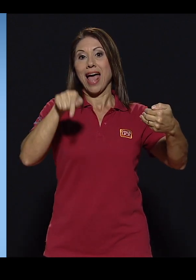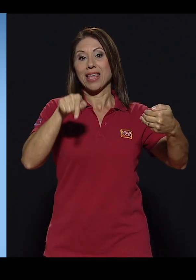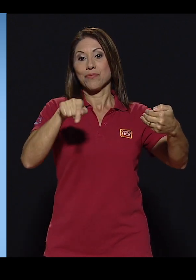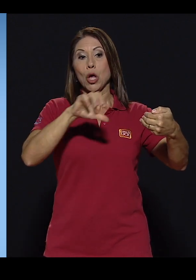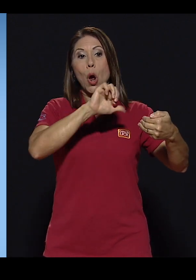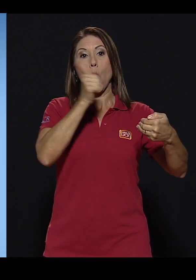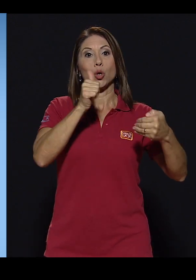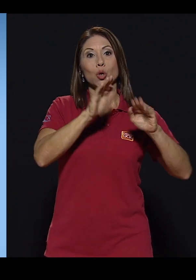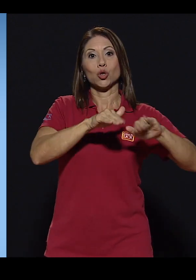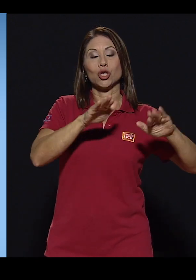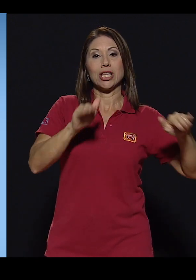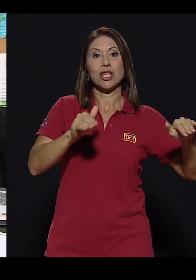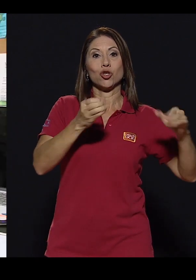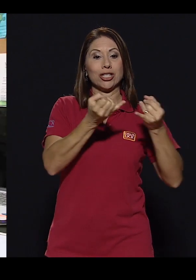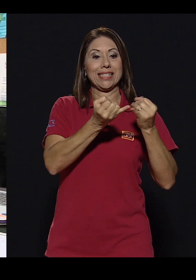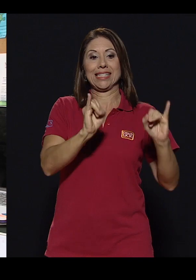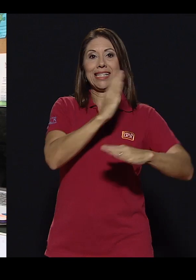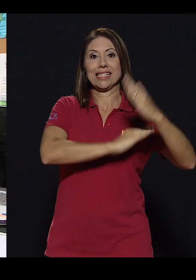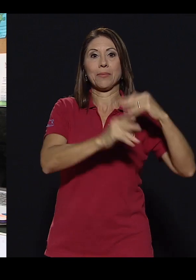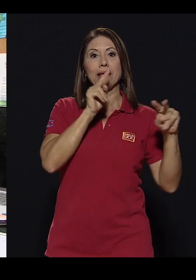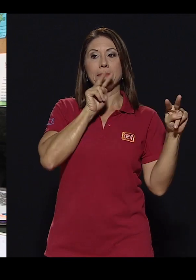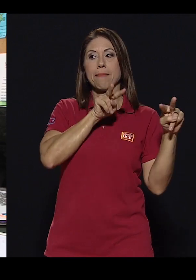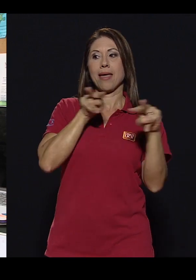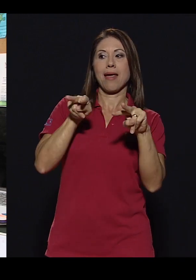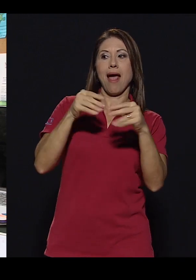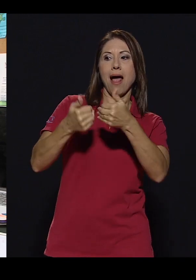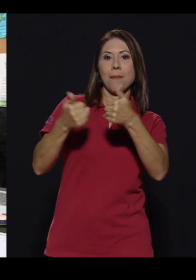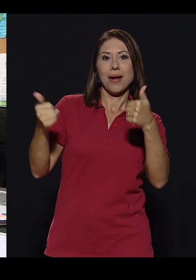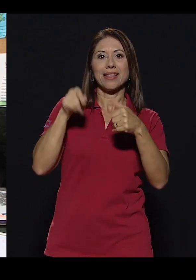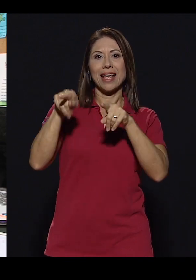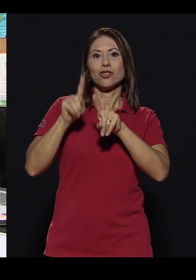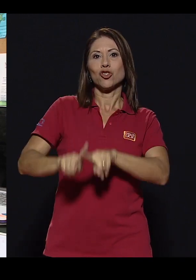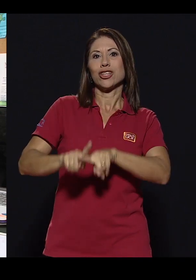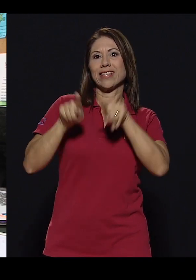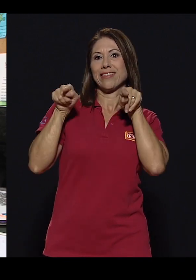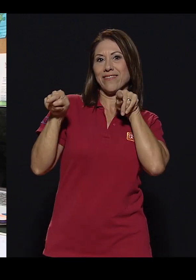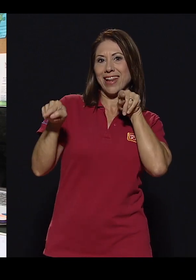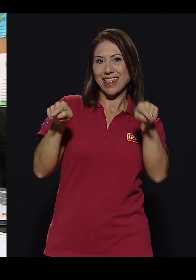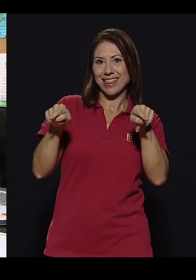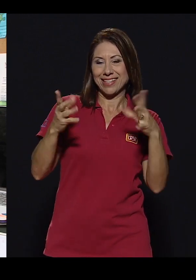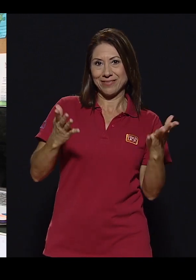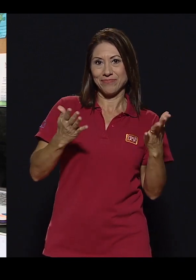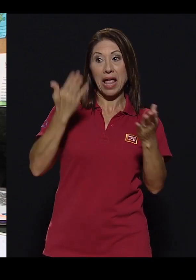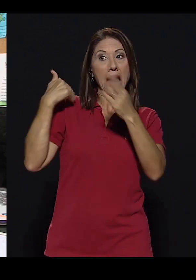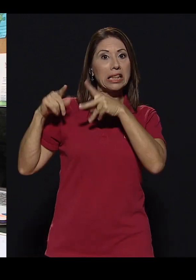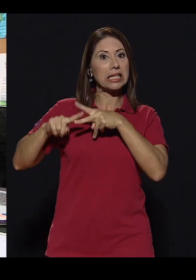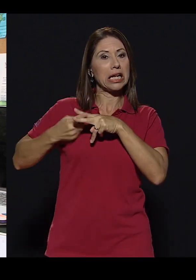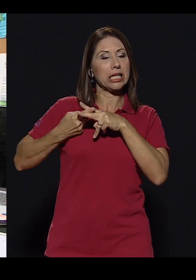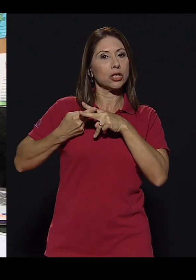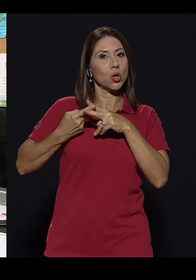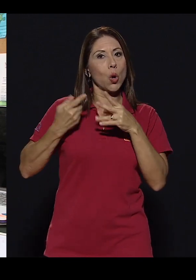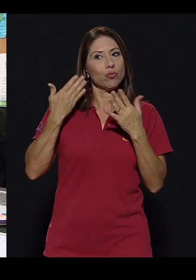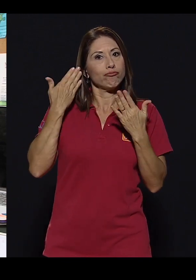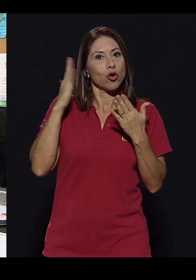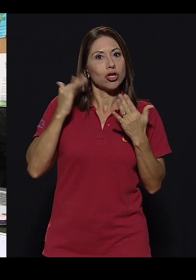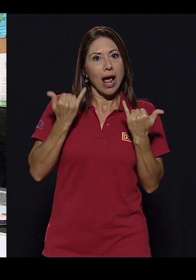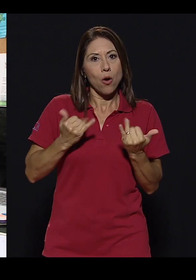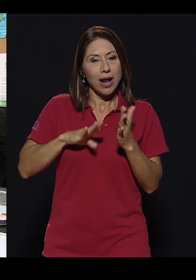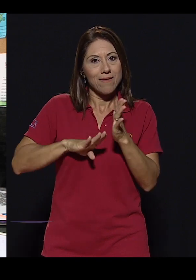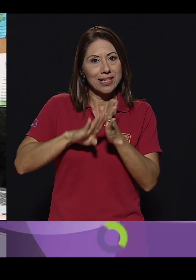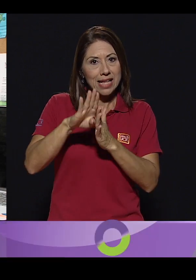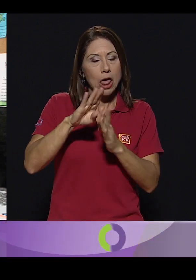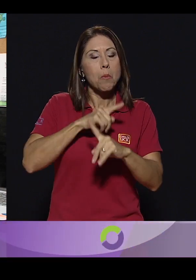discapacidad están viendo ellos son diferentes ellos están aparte y al inicio no sé ahora si eso habrá avanzado en algo